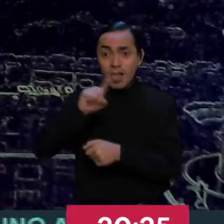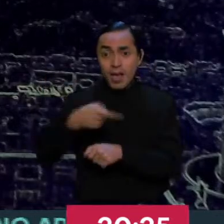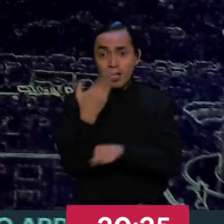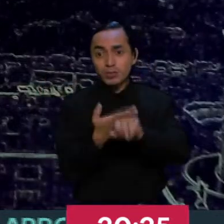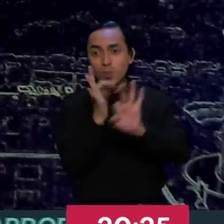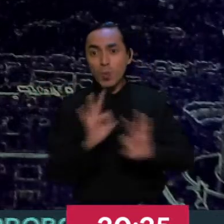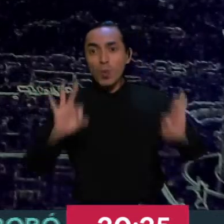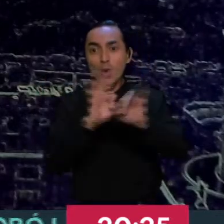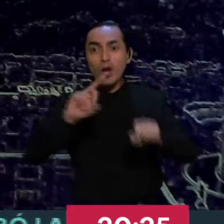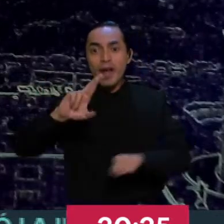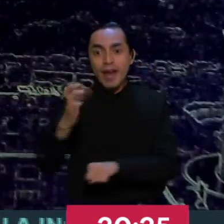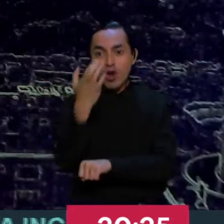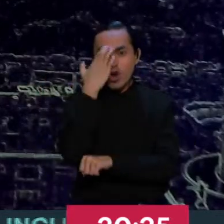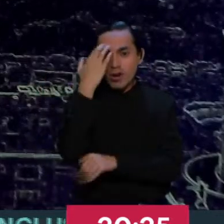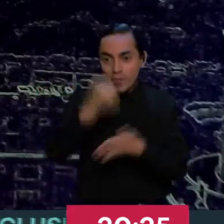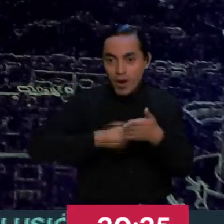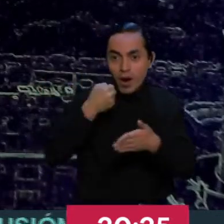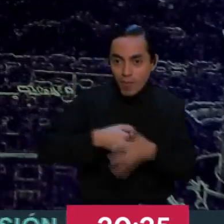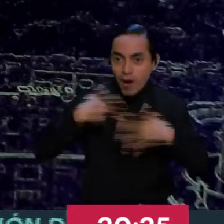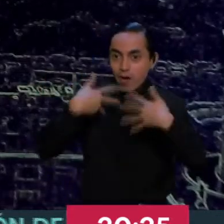importante reconocer estas luchas